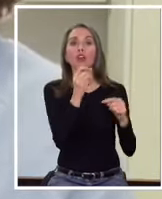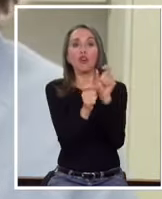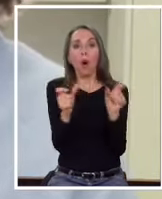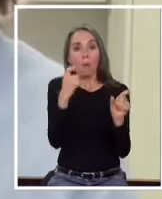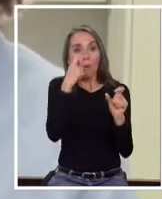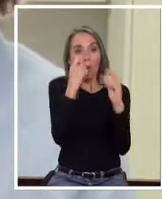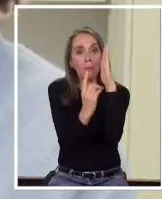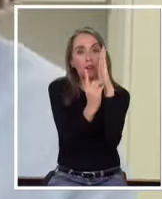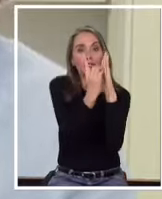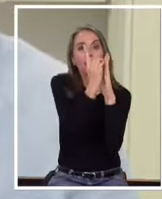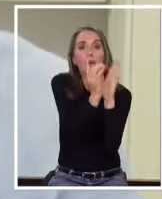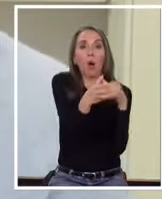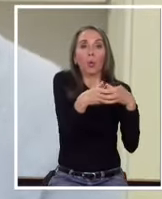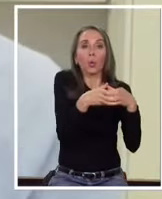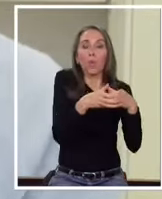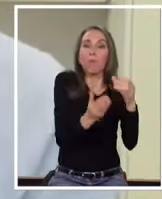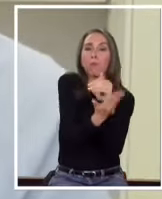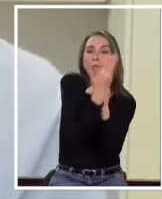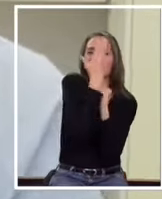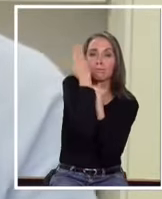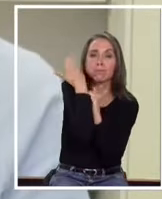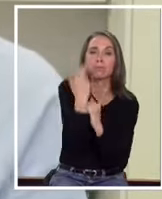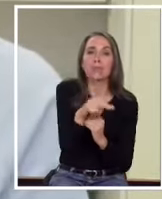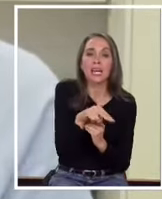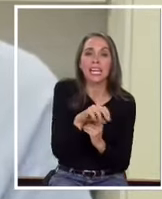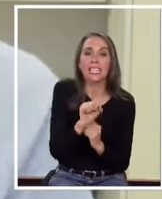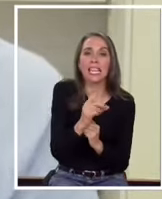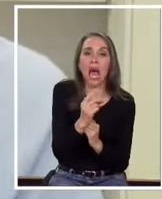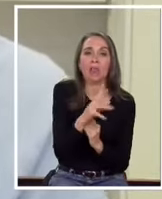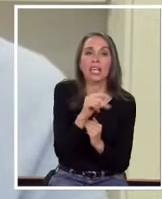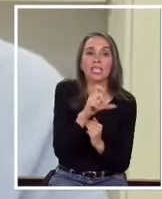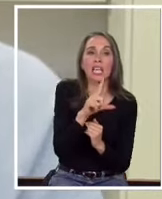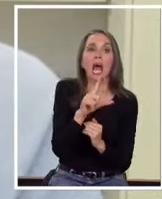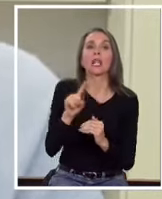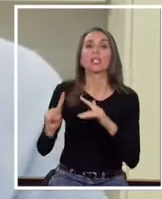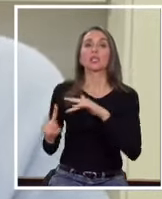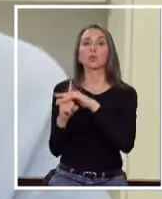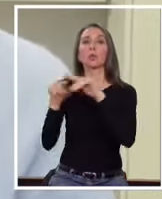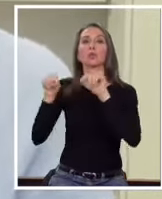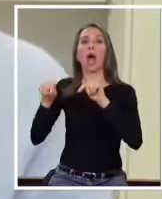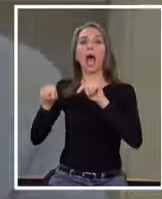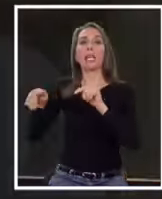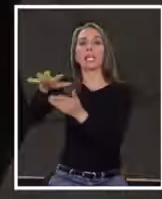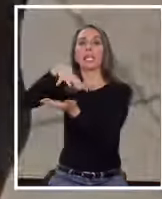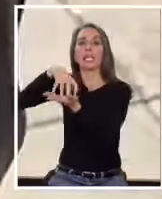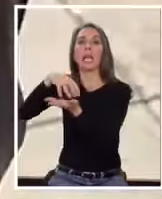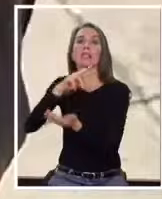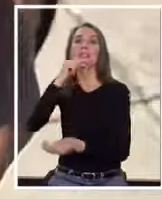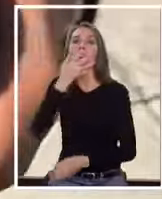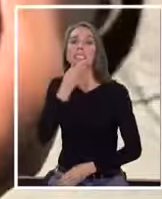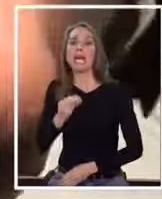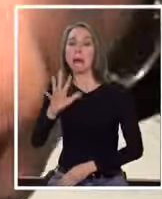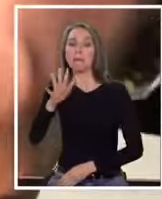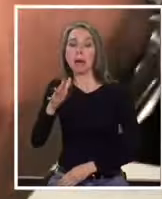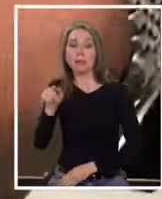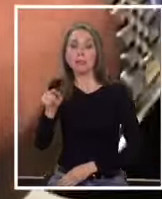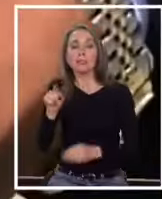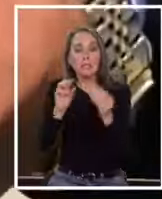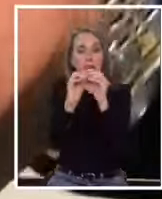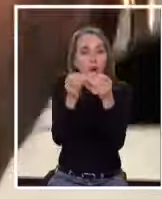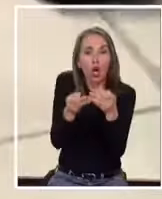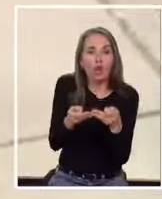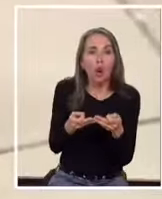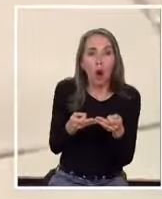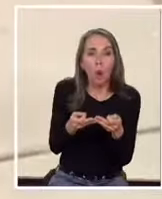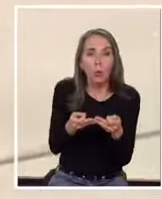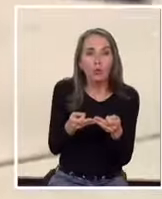neandertales. Ahora podríamos decir que se originaron en nuestra región. and it belongs. La conclusión tal